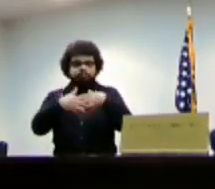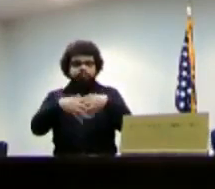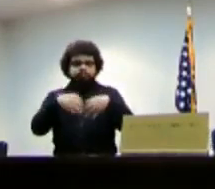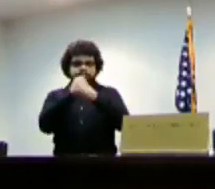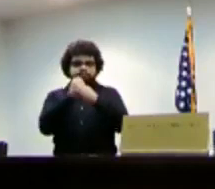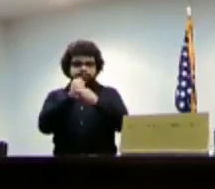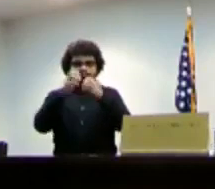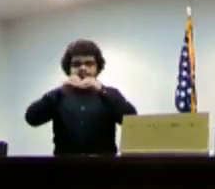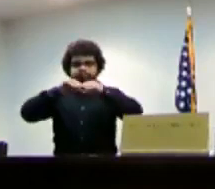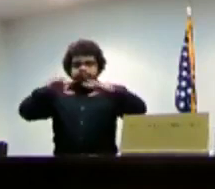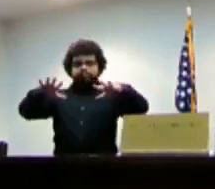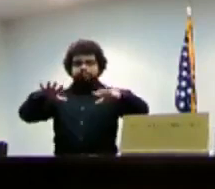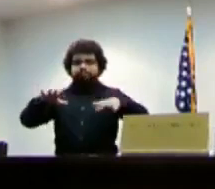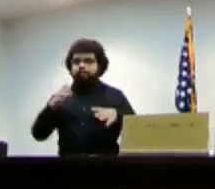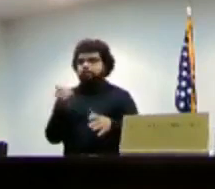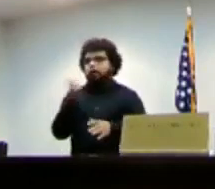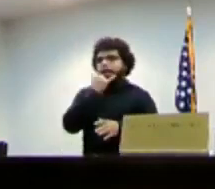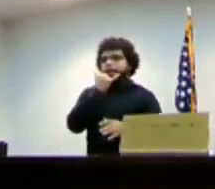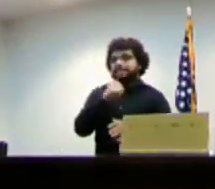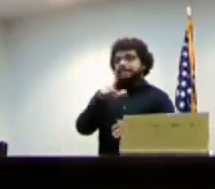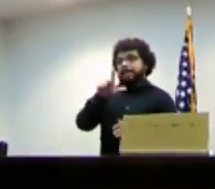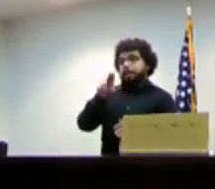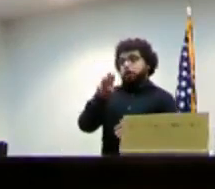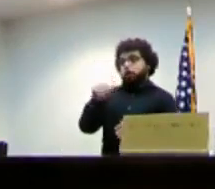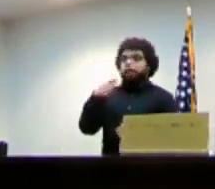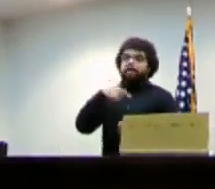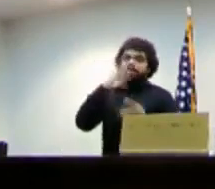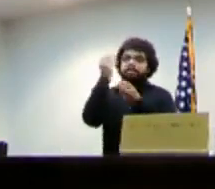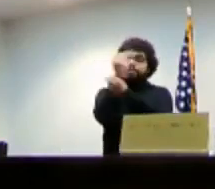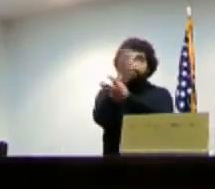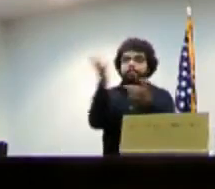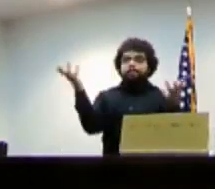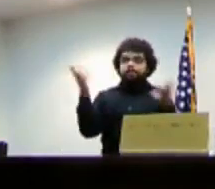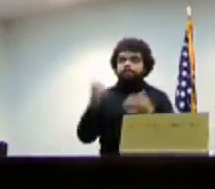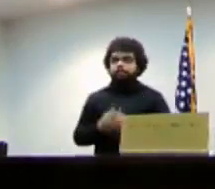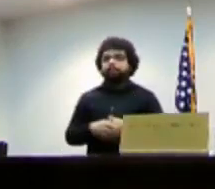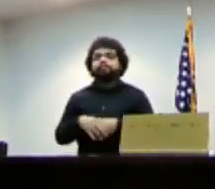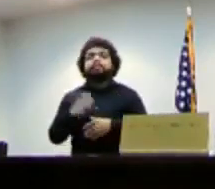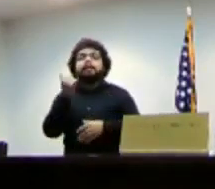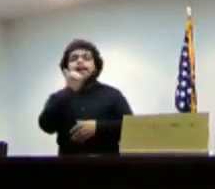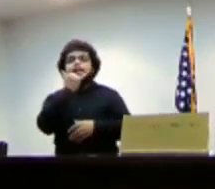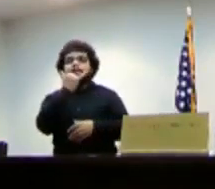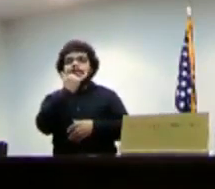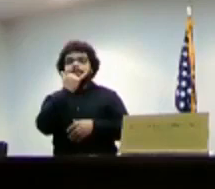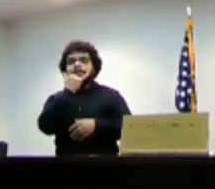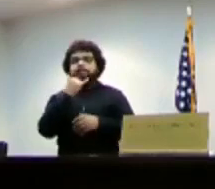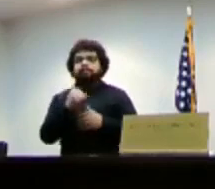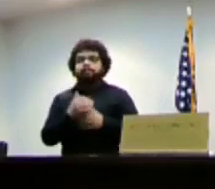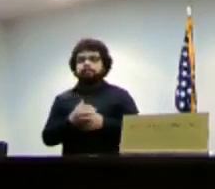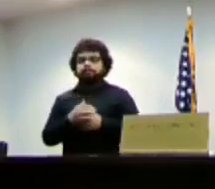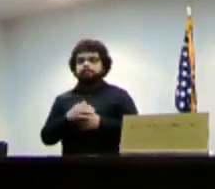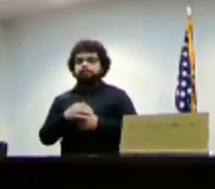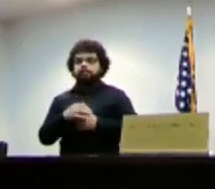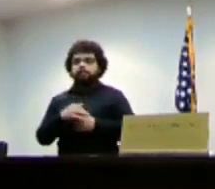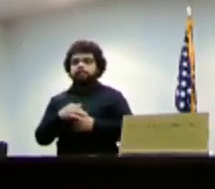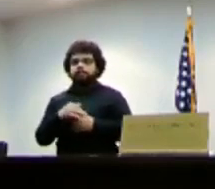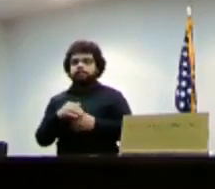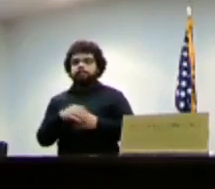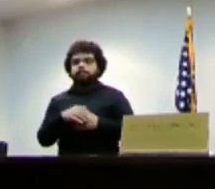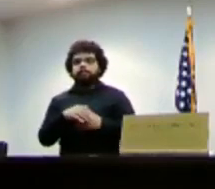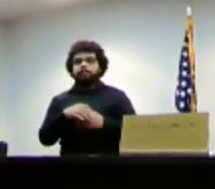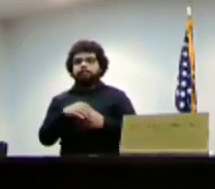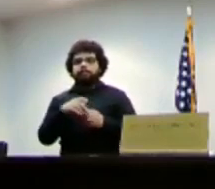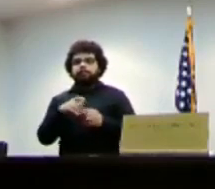está informando. Lo que sucede es que como Luma maneja el centro de control energético... Discúlpame, que me comí una... Que eso se discutió mucho a las vistas,